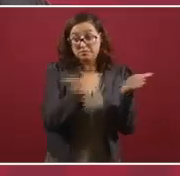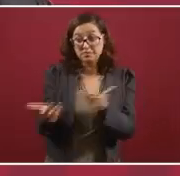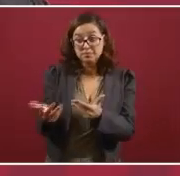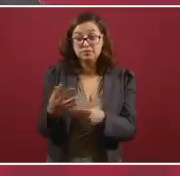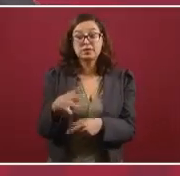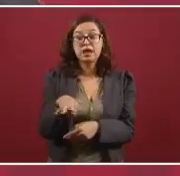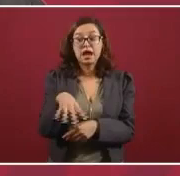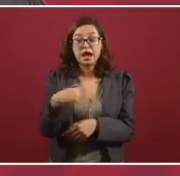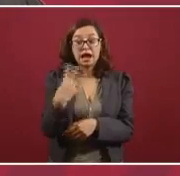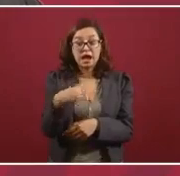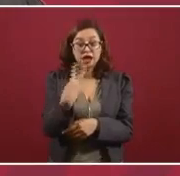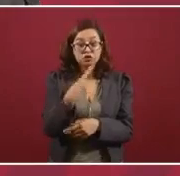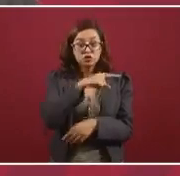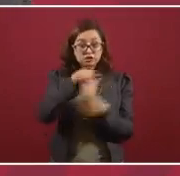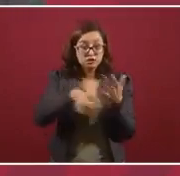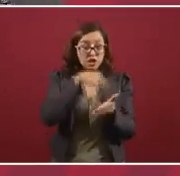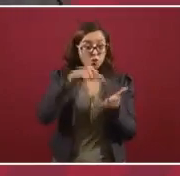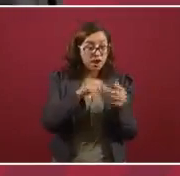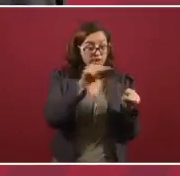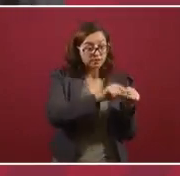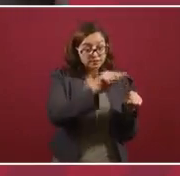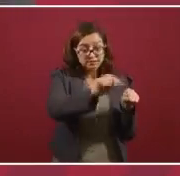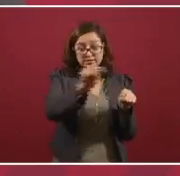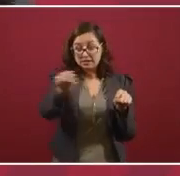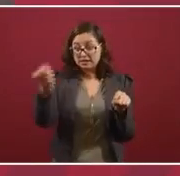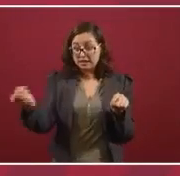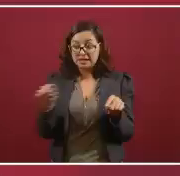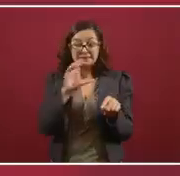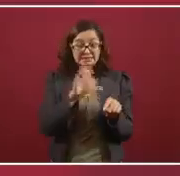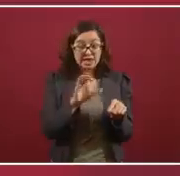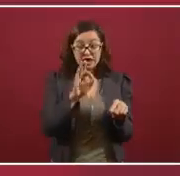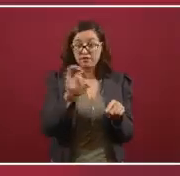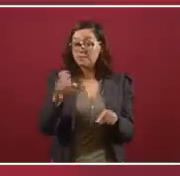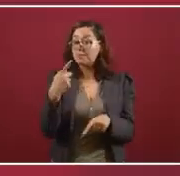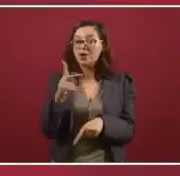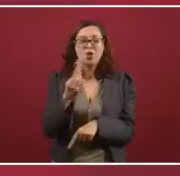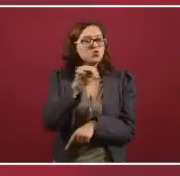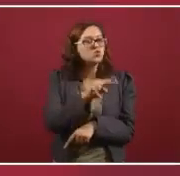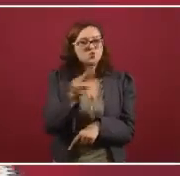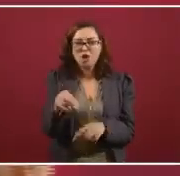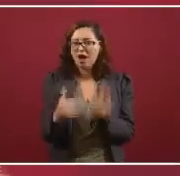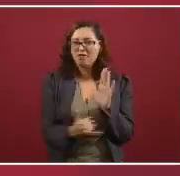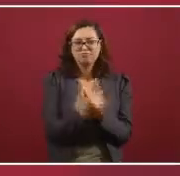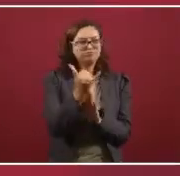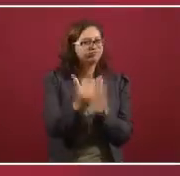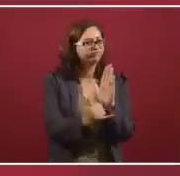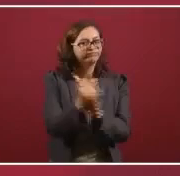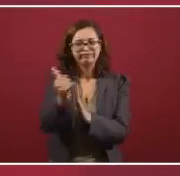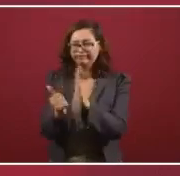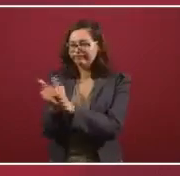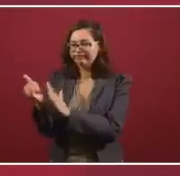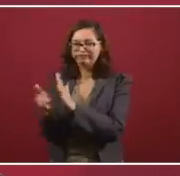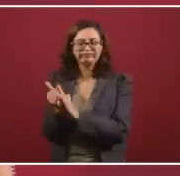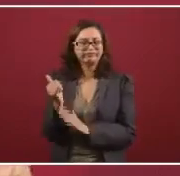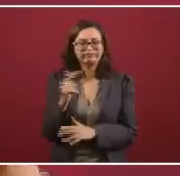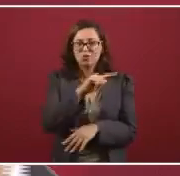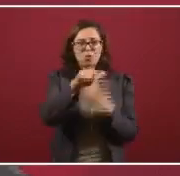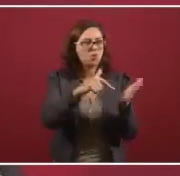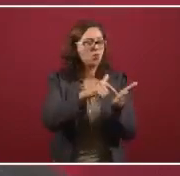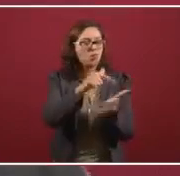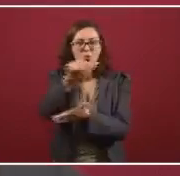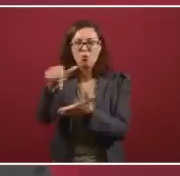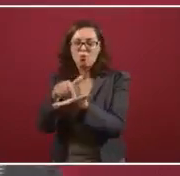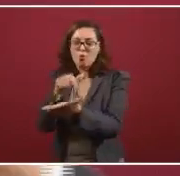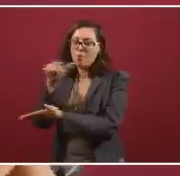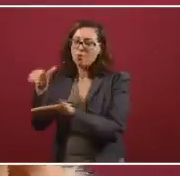14 centrales de la CFE que no se construyeron, ese asunto se resuelve a través